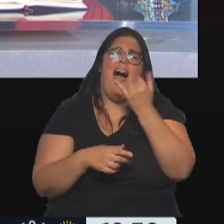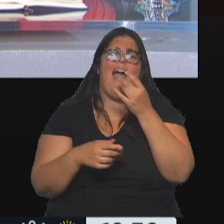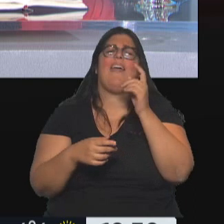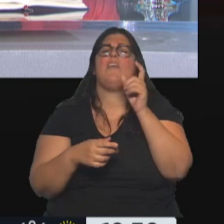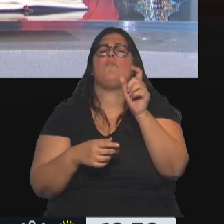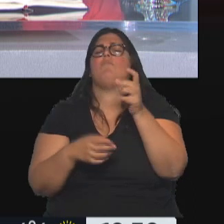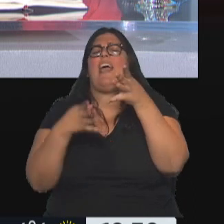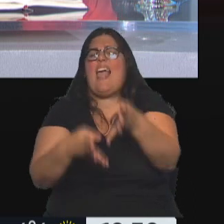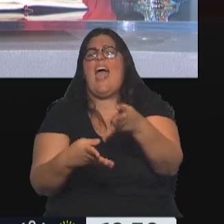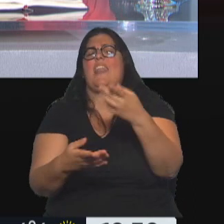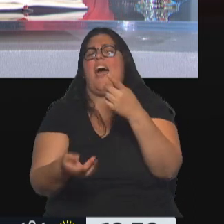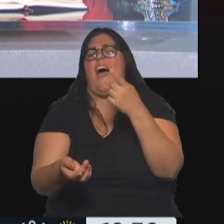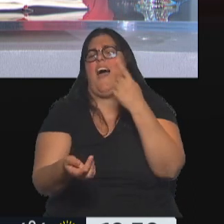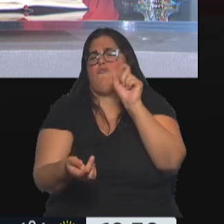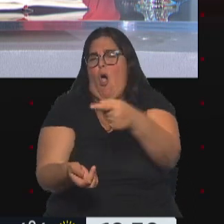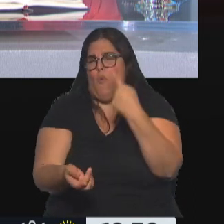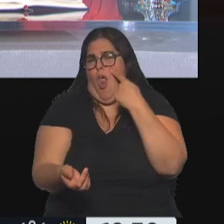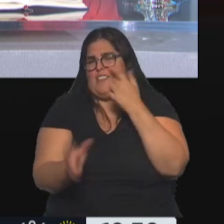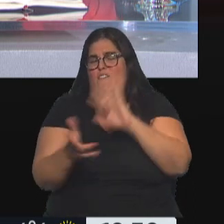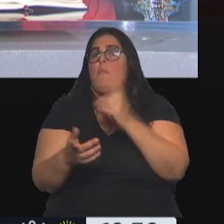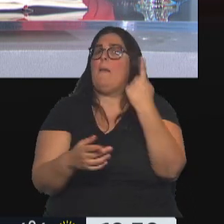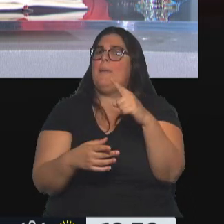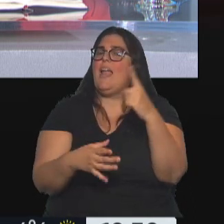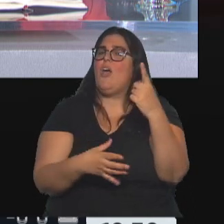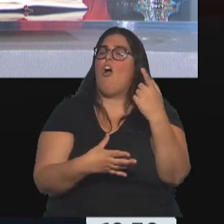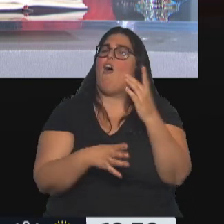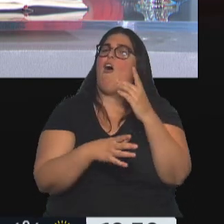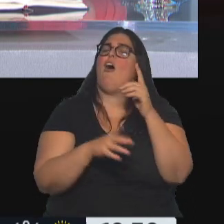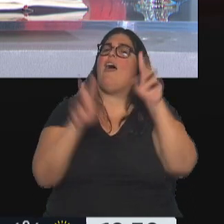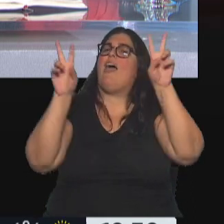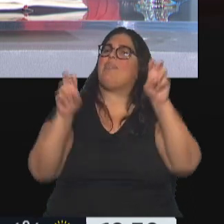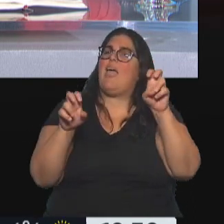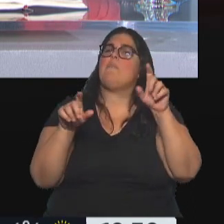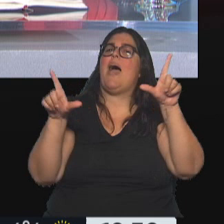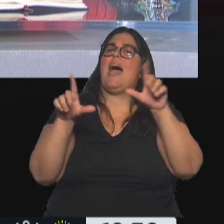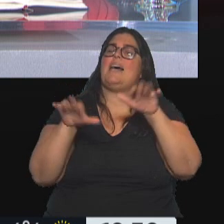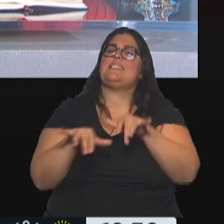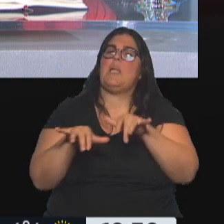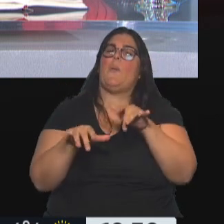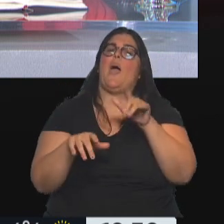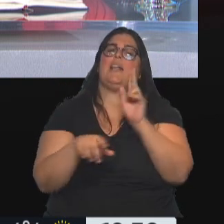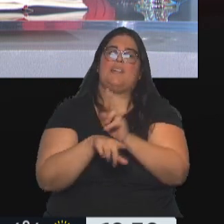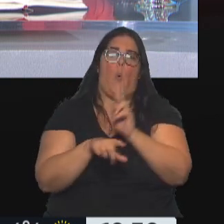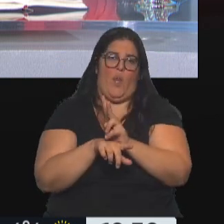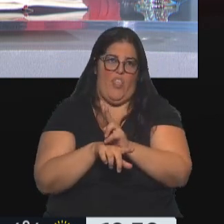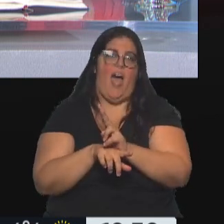y tradicionales, de fondo me parece que está todo el tema de ciberseguridad, de justamente de que se